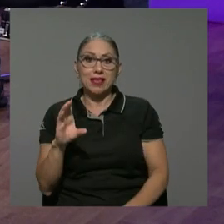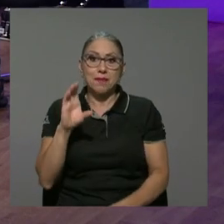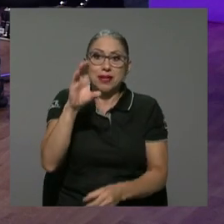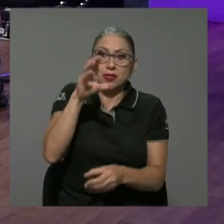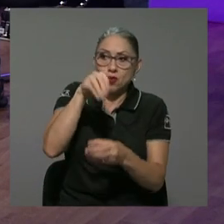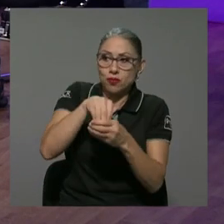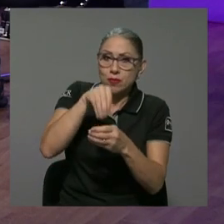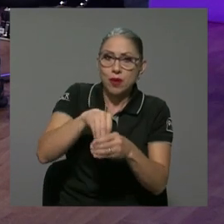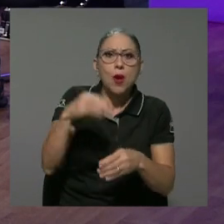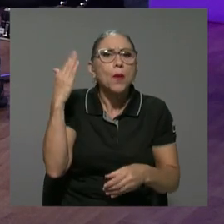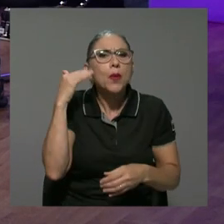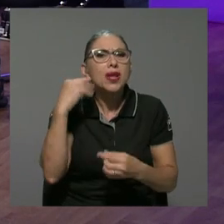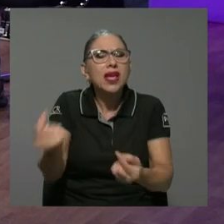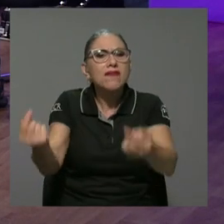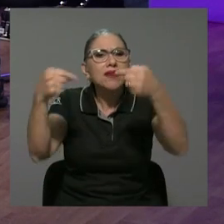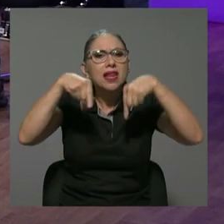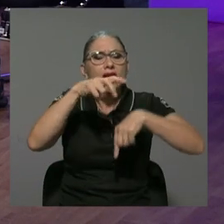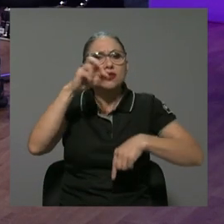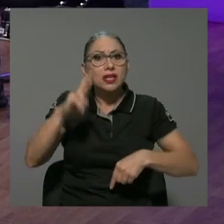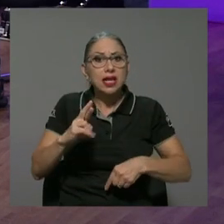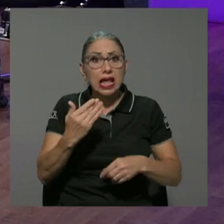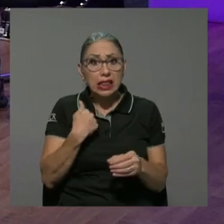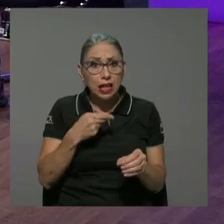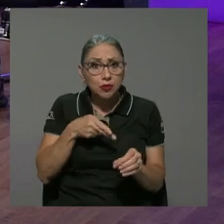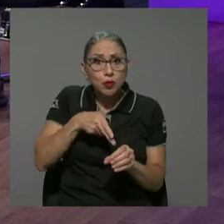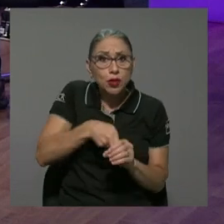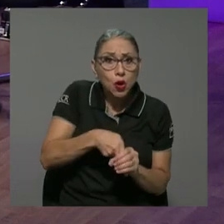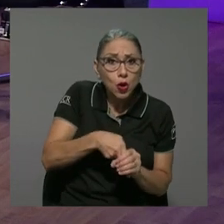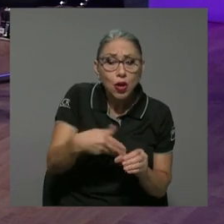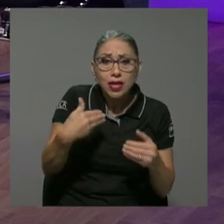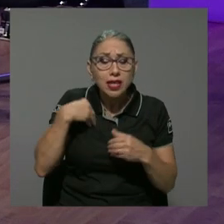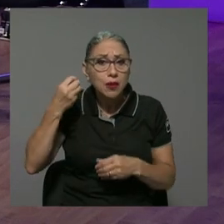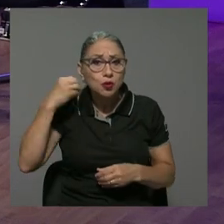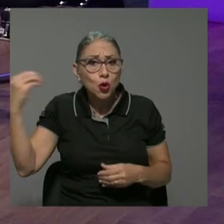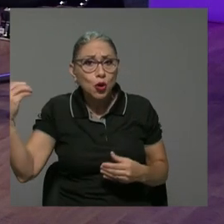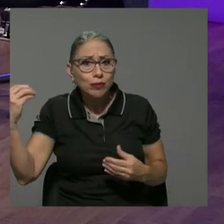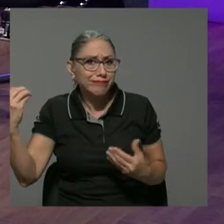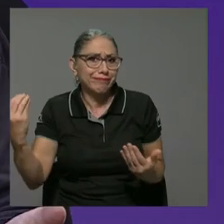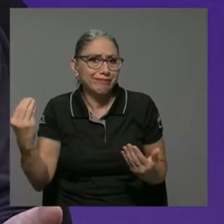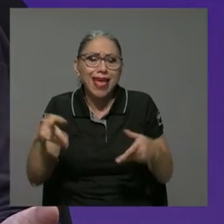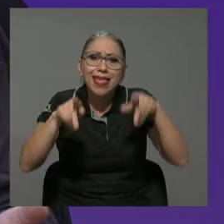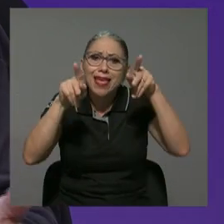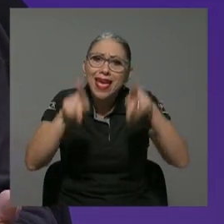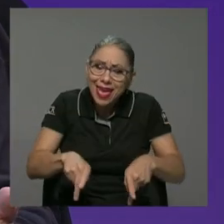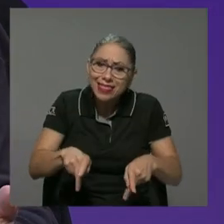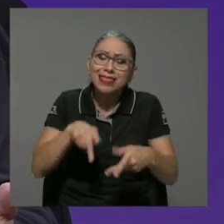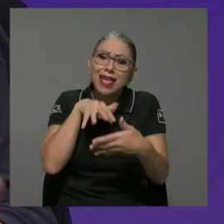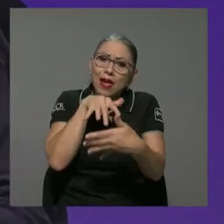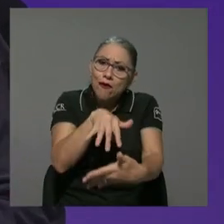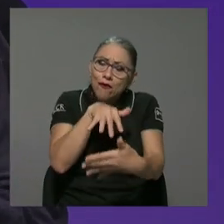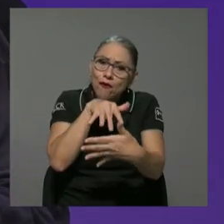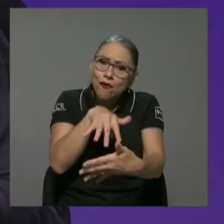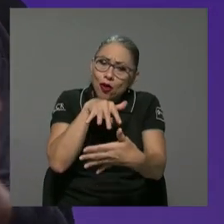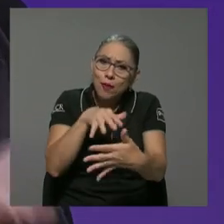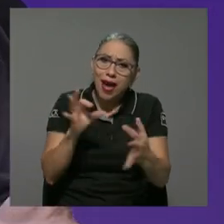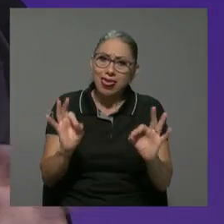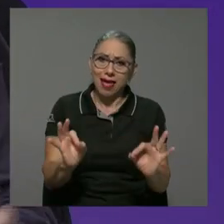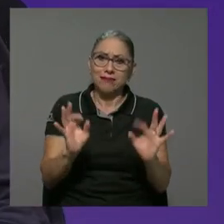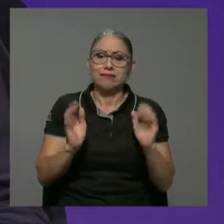Porque tenemos petróleo, porque tenemos oro, porque ¿qué es lo que tenemos? Gente formada, ¿verdad? Entonces, y